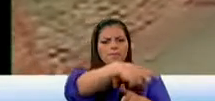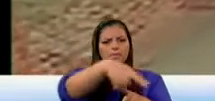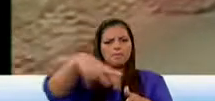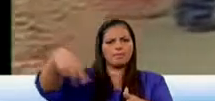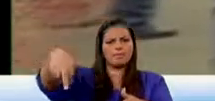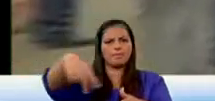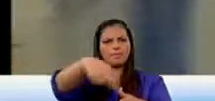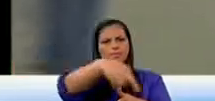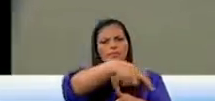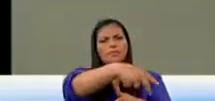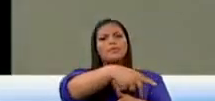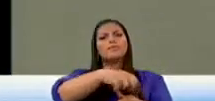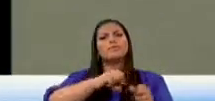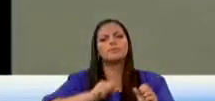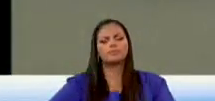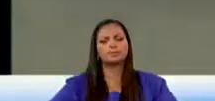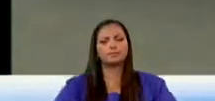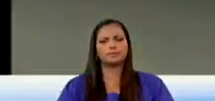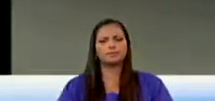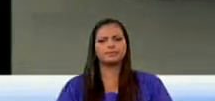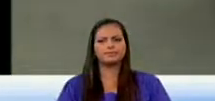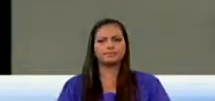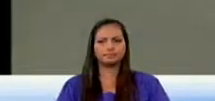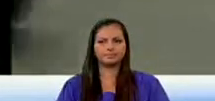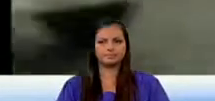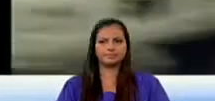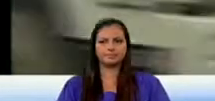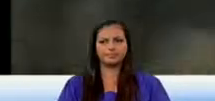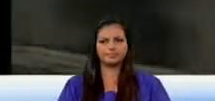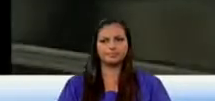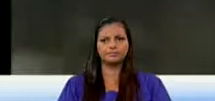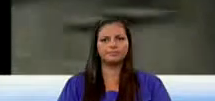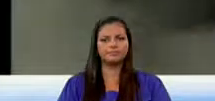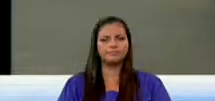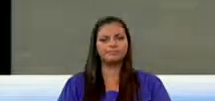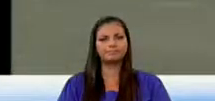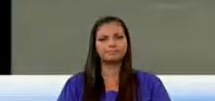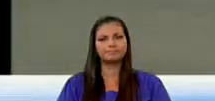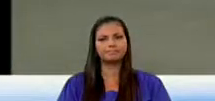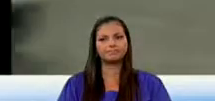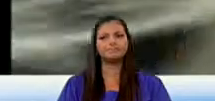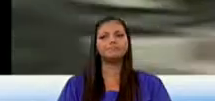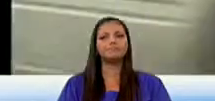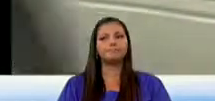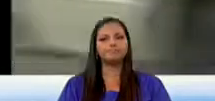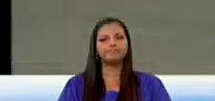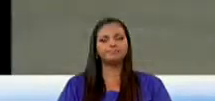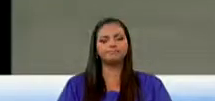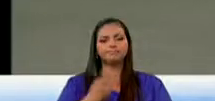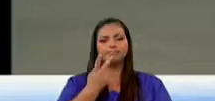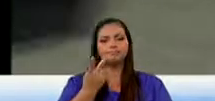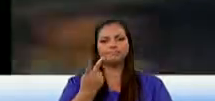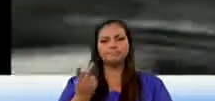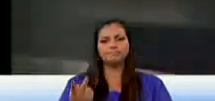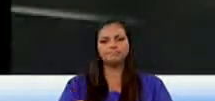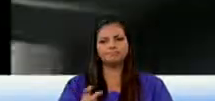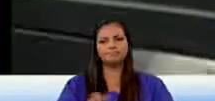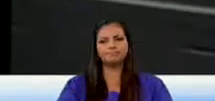por ese paso que es en medio de del parterre. Entonces, ese no es tanto el inconveniente, sino que aquí las